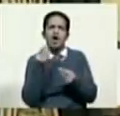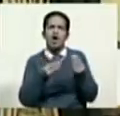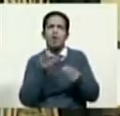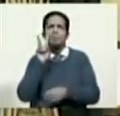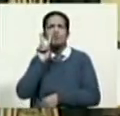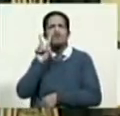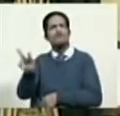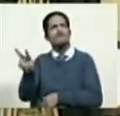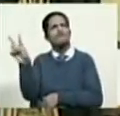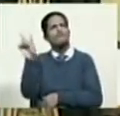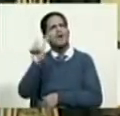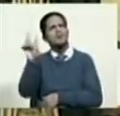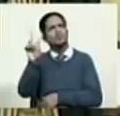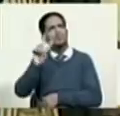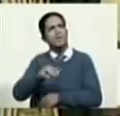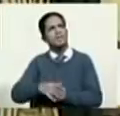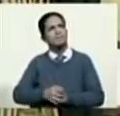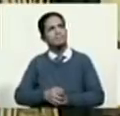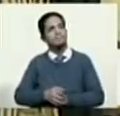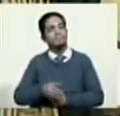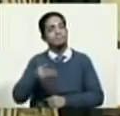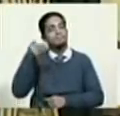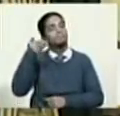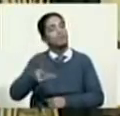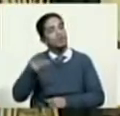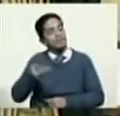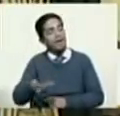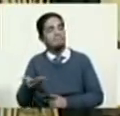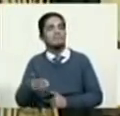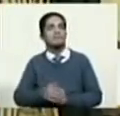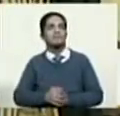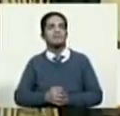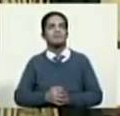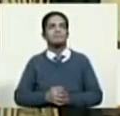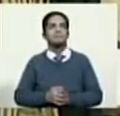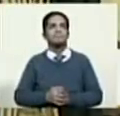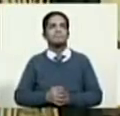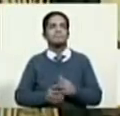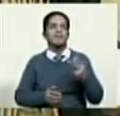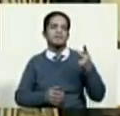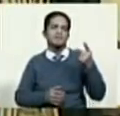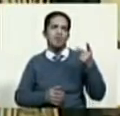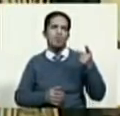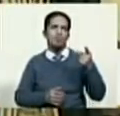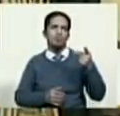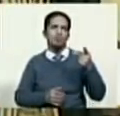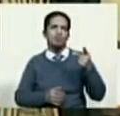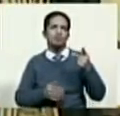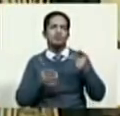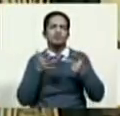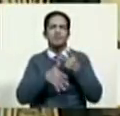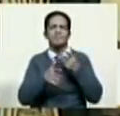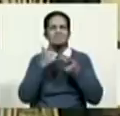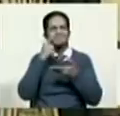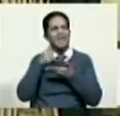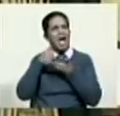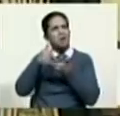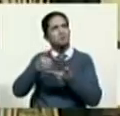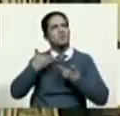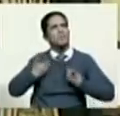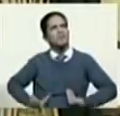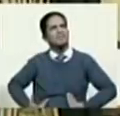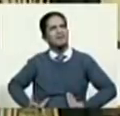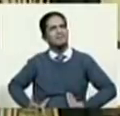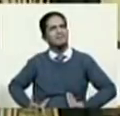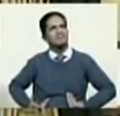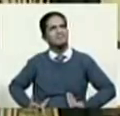sencillo. Es muy importante. En segundo lugar, sobre el tema del show de la ayuda humanitaria. La ayuda